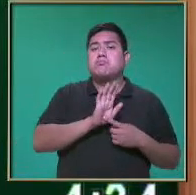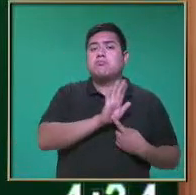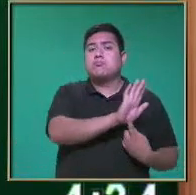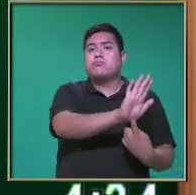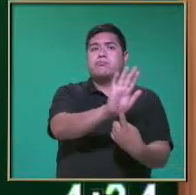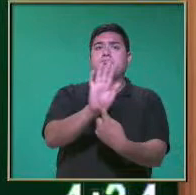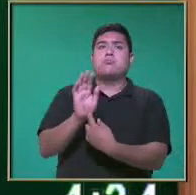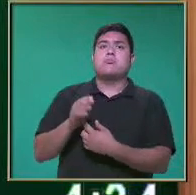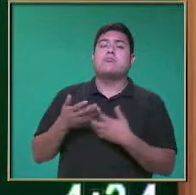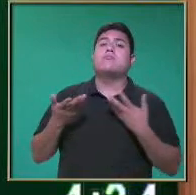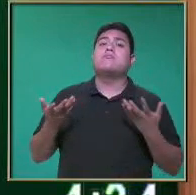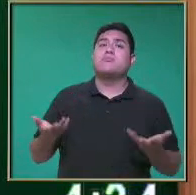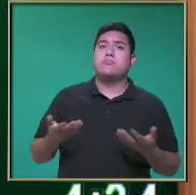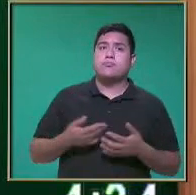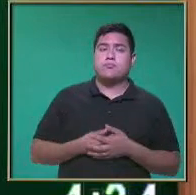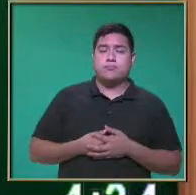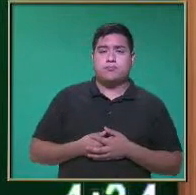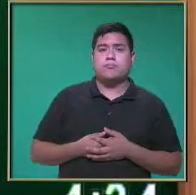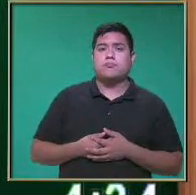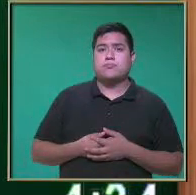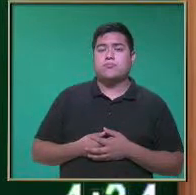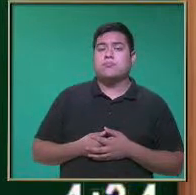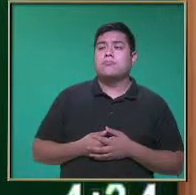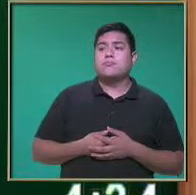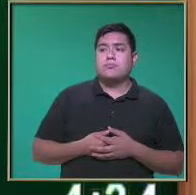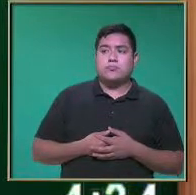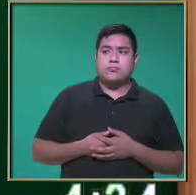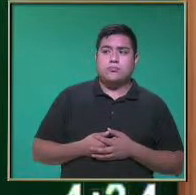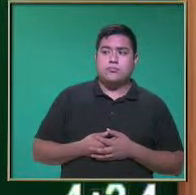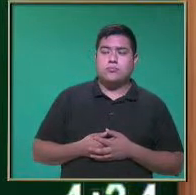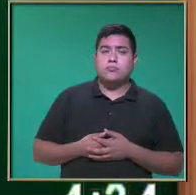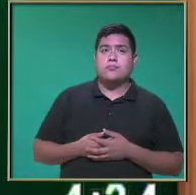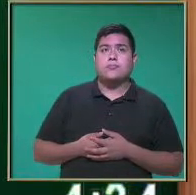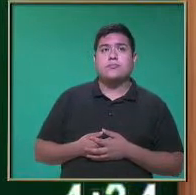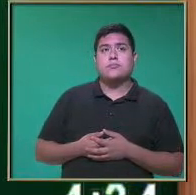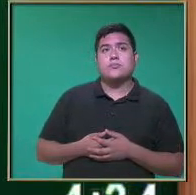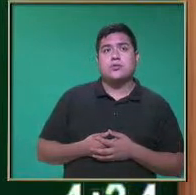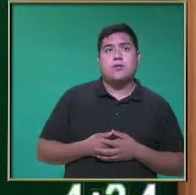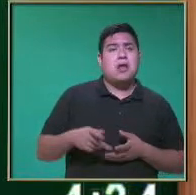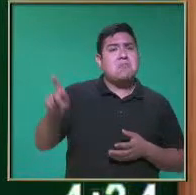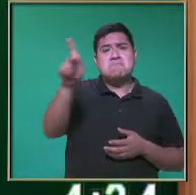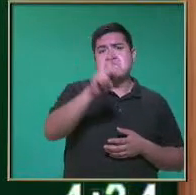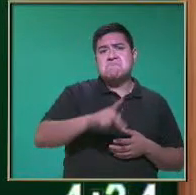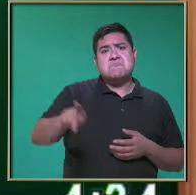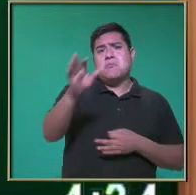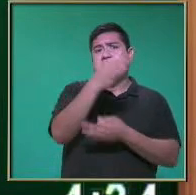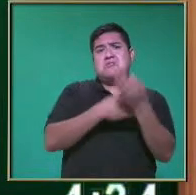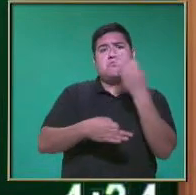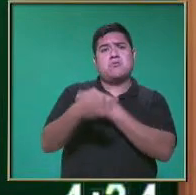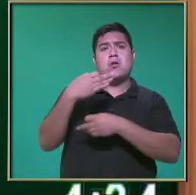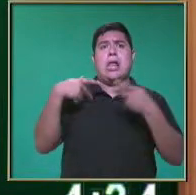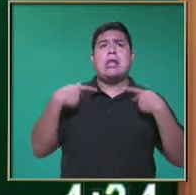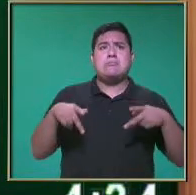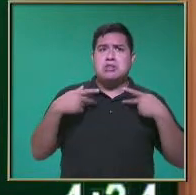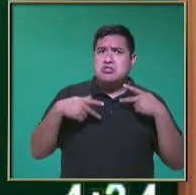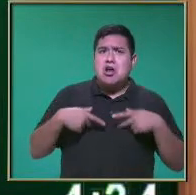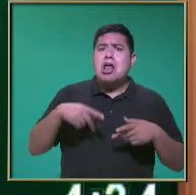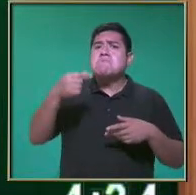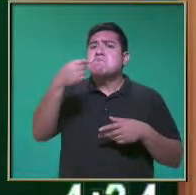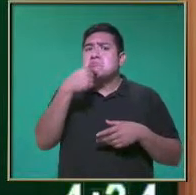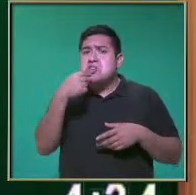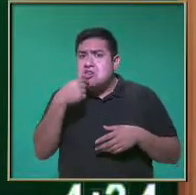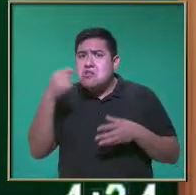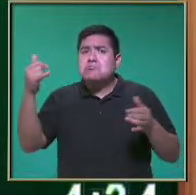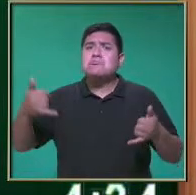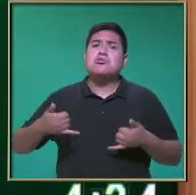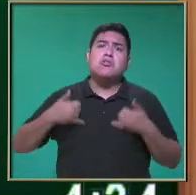¿Cuál es la audiencia, el público a quien va dirigido? The general public, that could be children or teenagers. Podrían